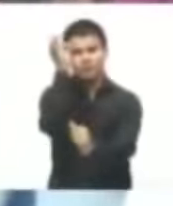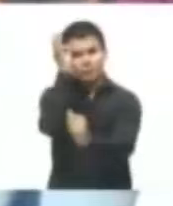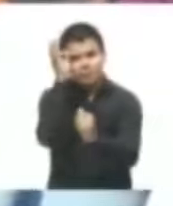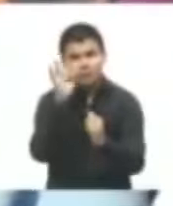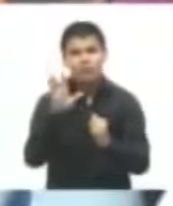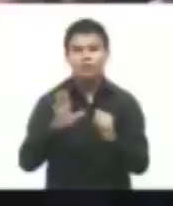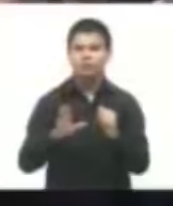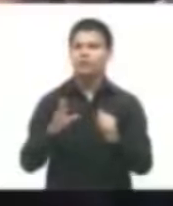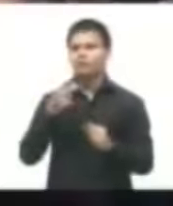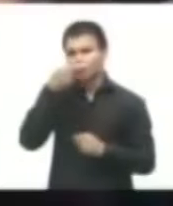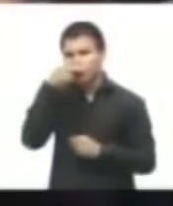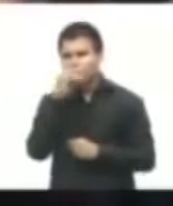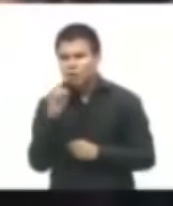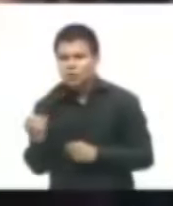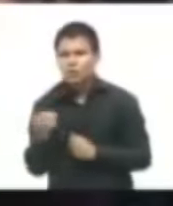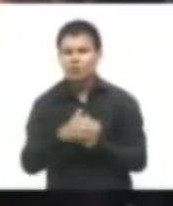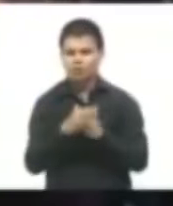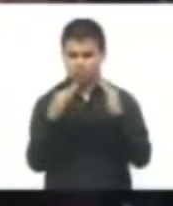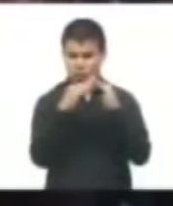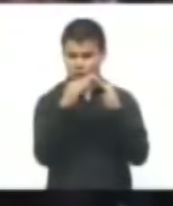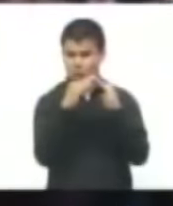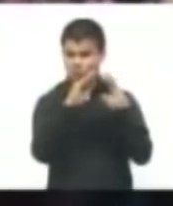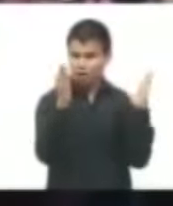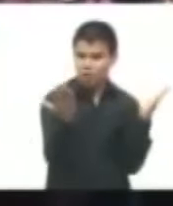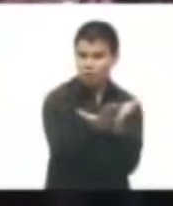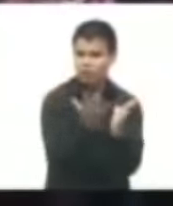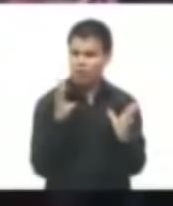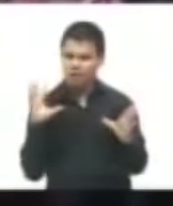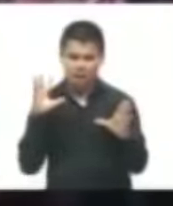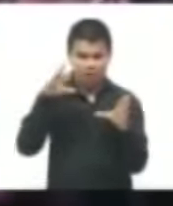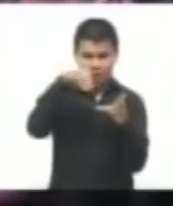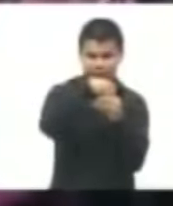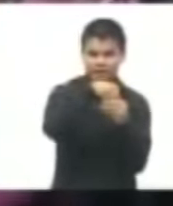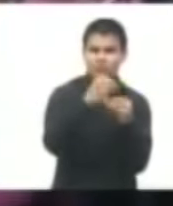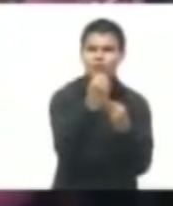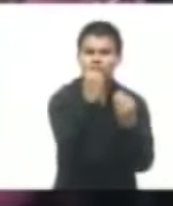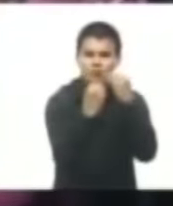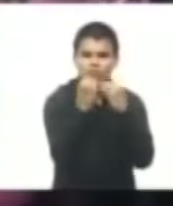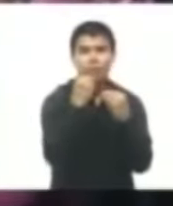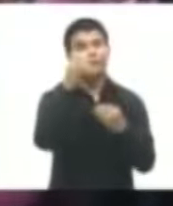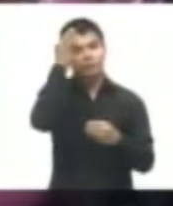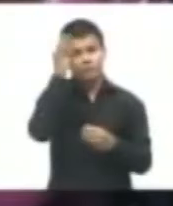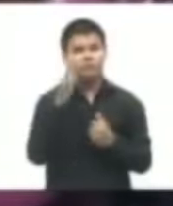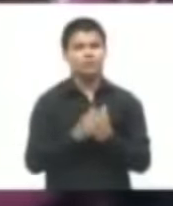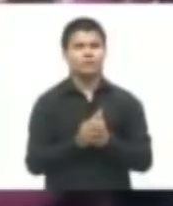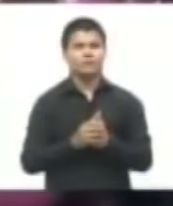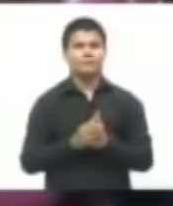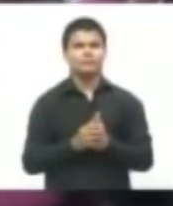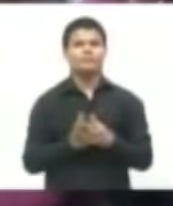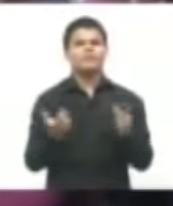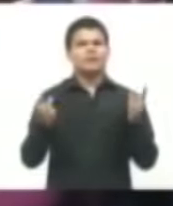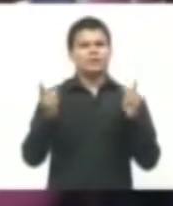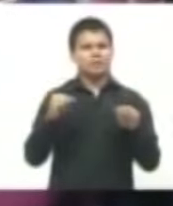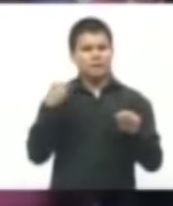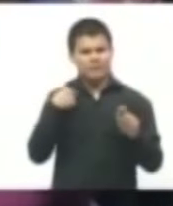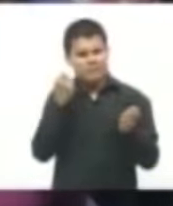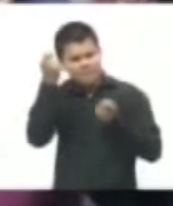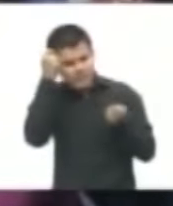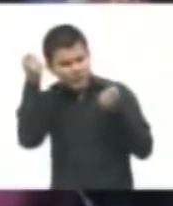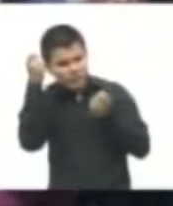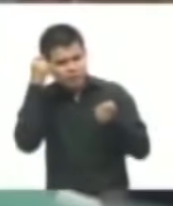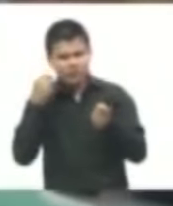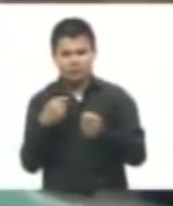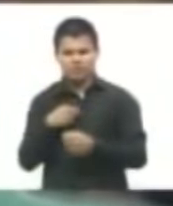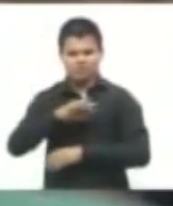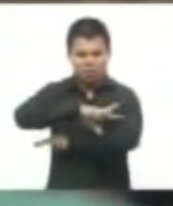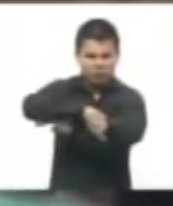los niños vayan bien alimentados a las escuelas y que es necesario encontrar nuevas estrategias para brindar seguridad a los habitantes de este